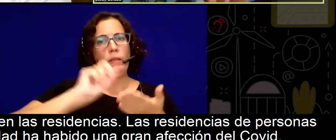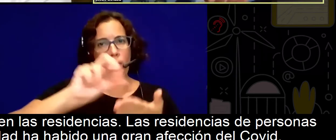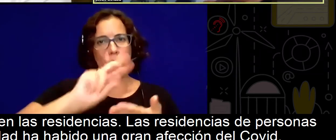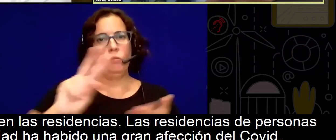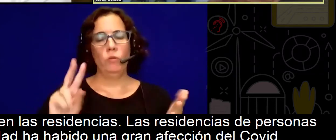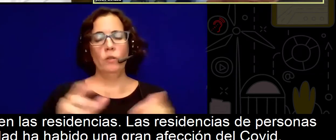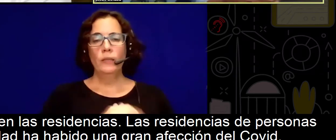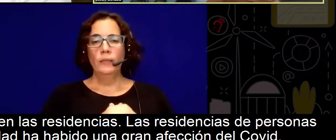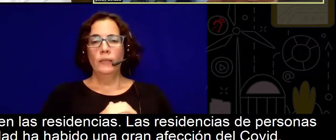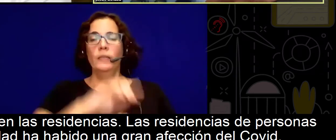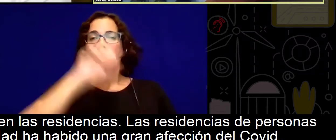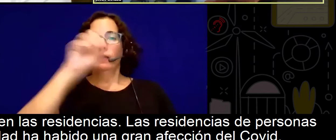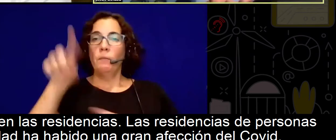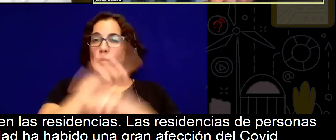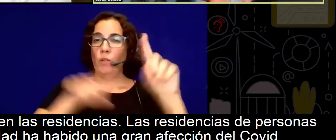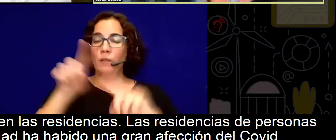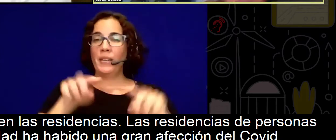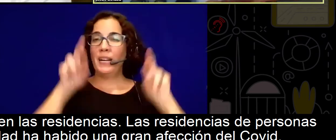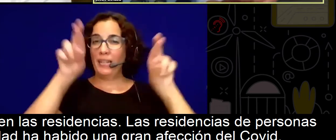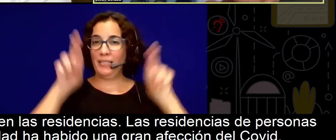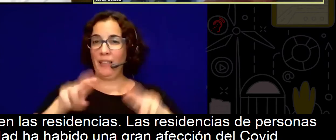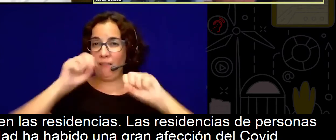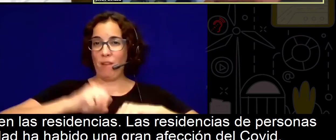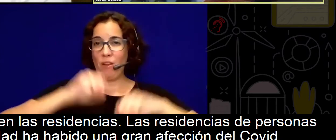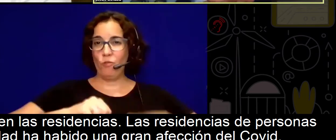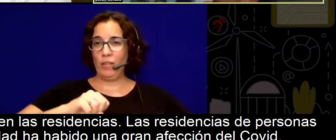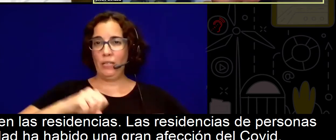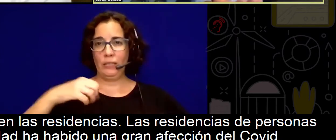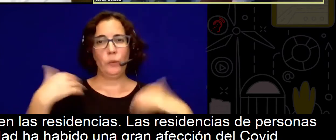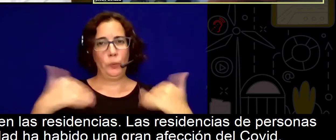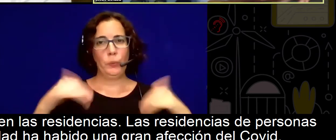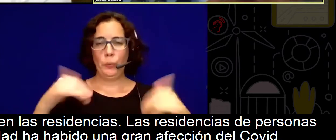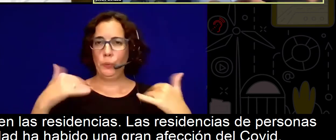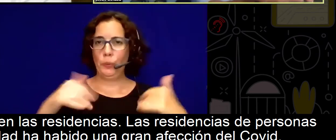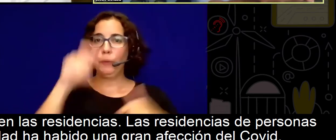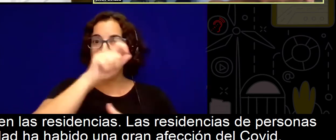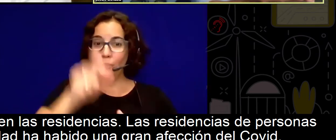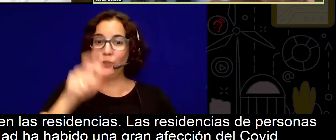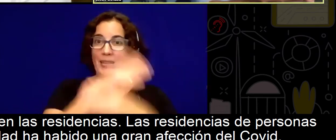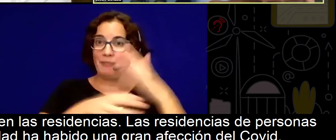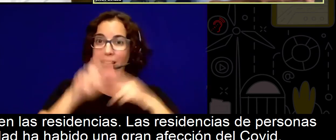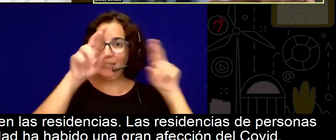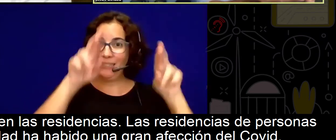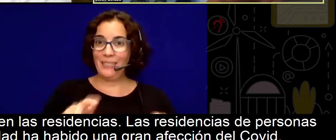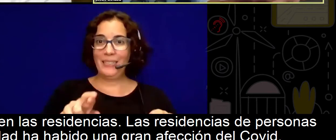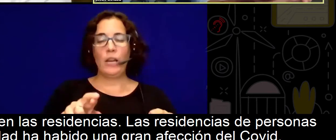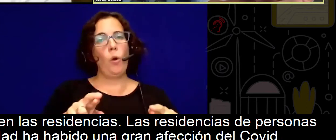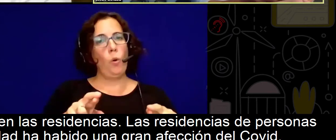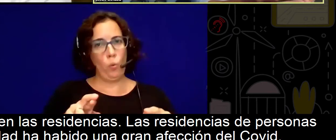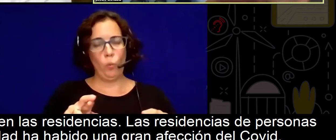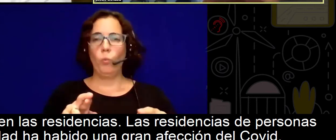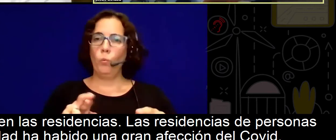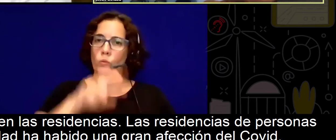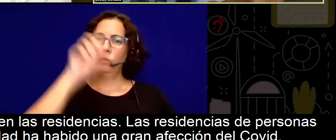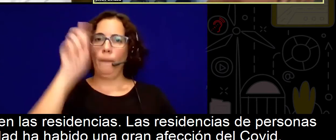también problemas en las residencias. Las residencias de mayores se ha hablado mucho, pero en las residencias de personas con discapacidad ha habido una gran afección